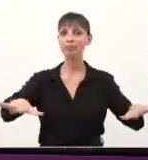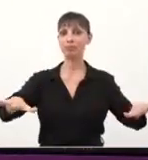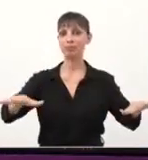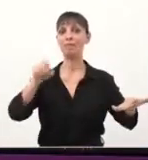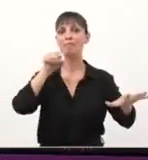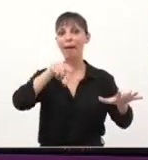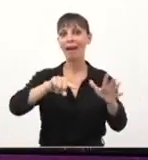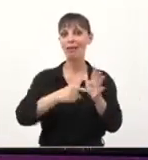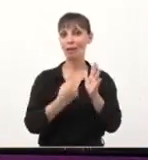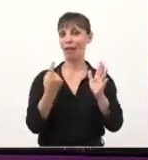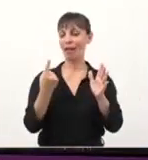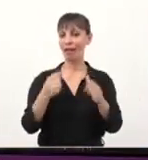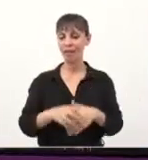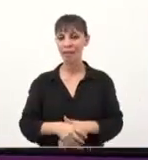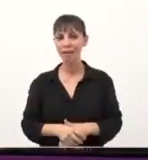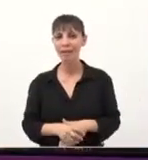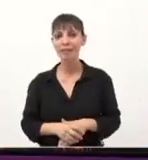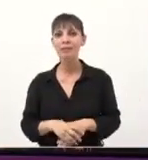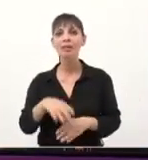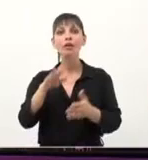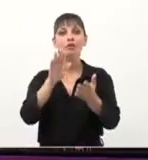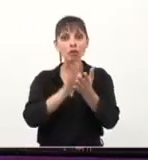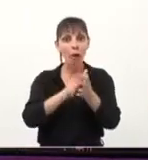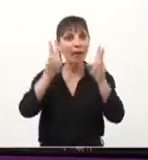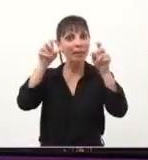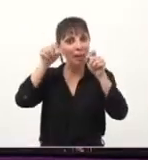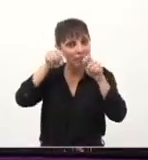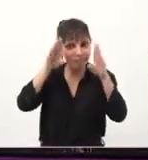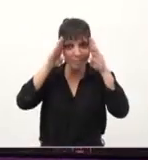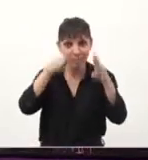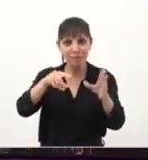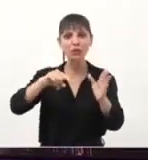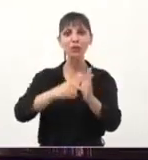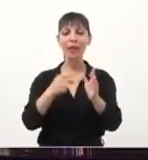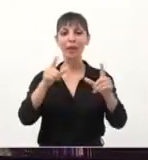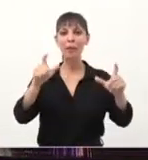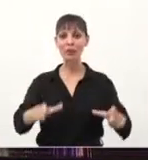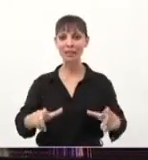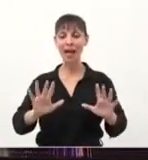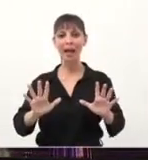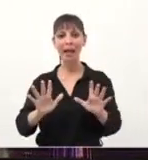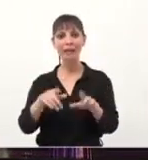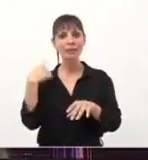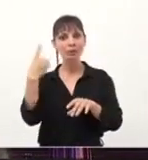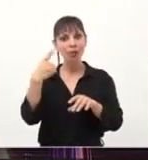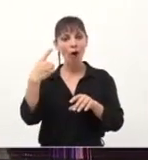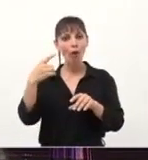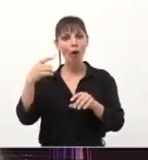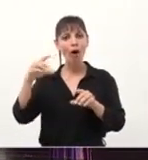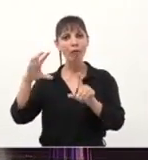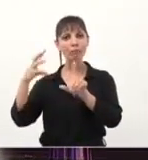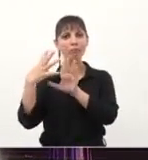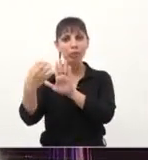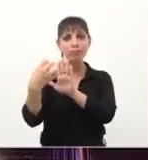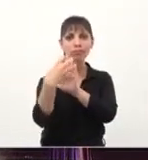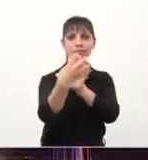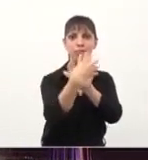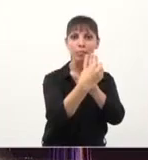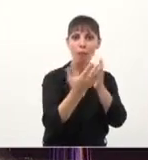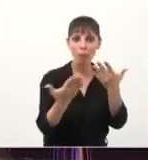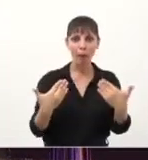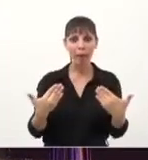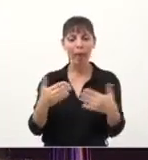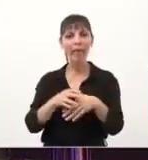la ciudad de Buenos Aires, sobre la ciudad de Buenos Aires, y que toman libremente todos, tanto